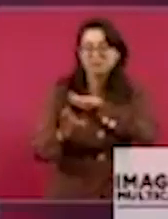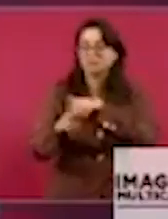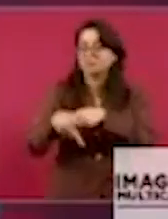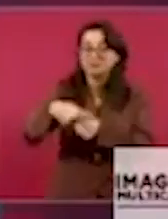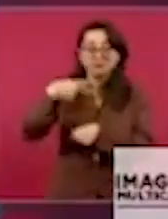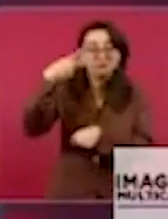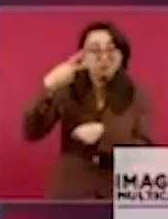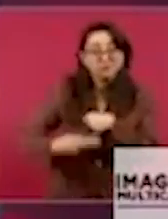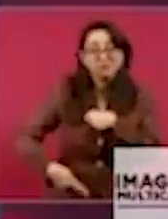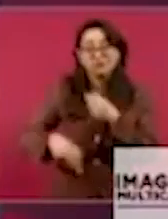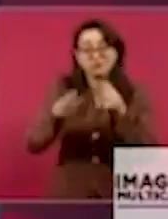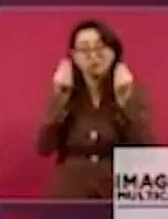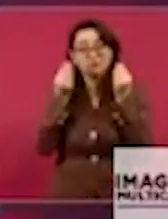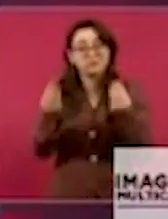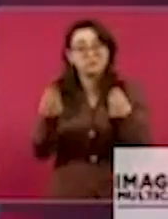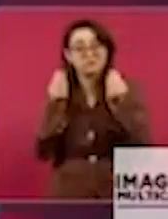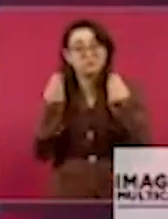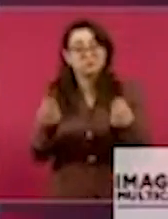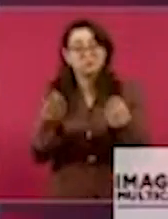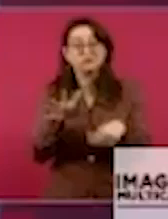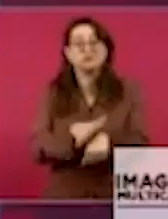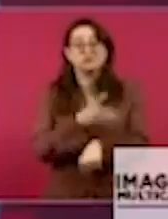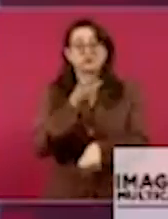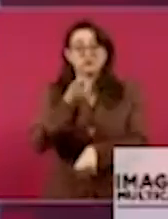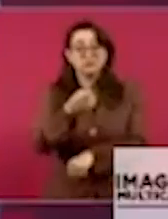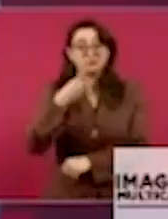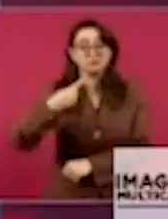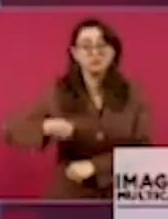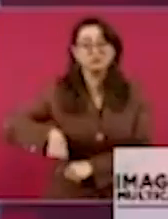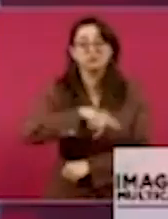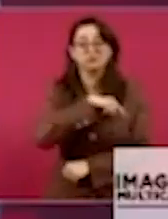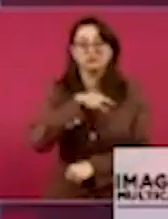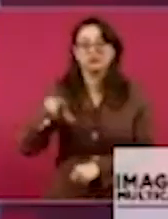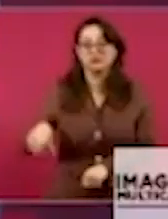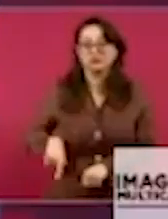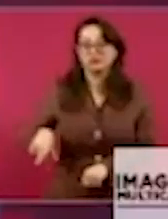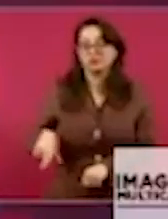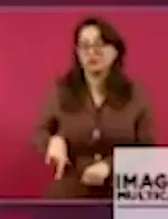migrantes, procuramos que